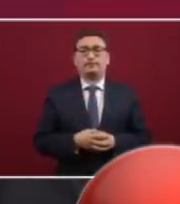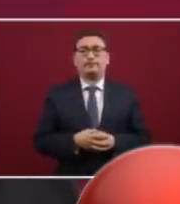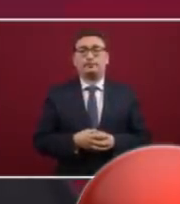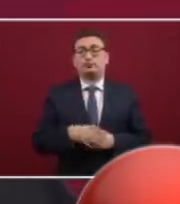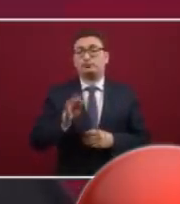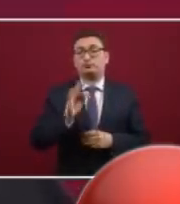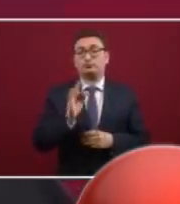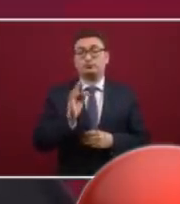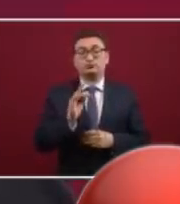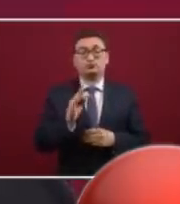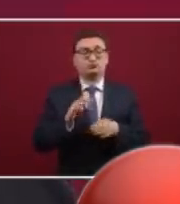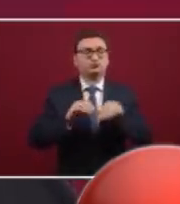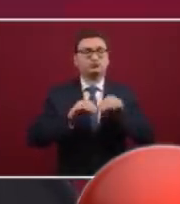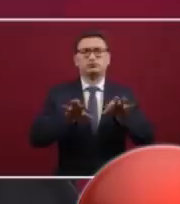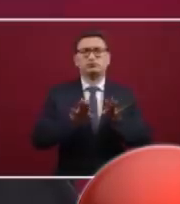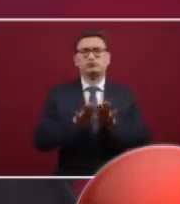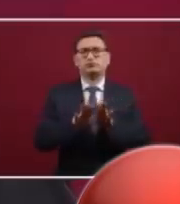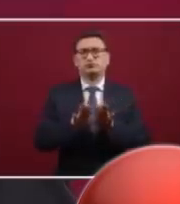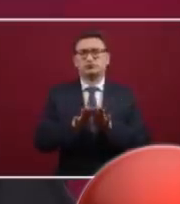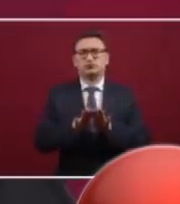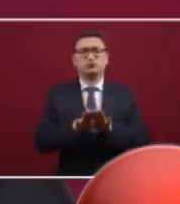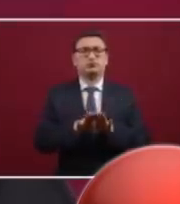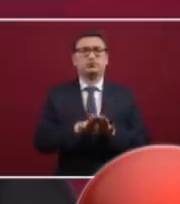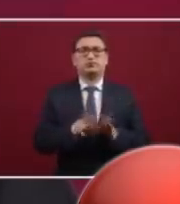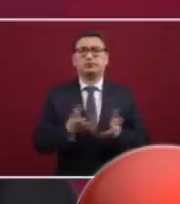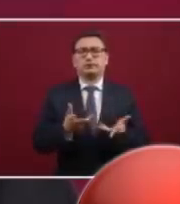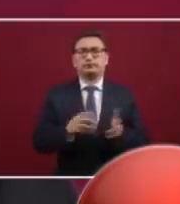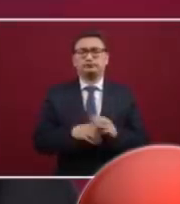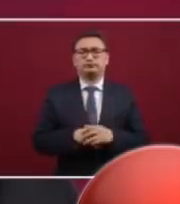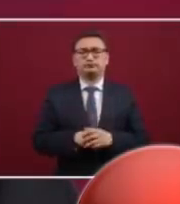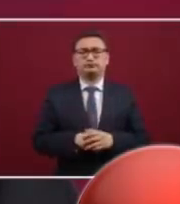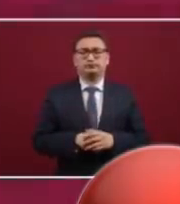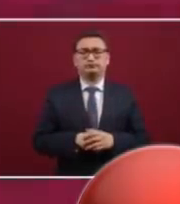Si son medios